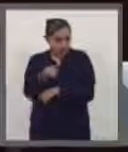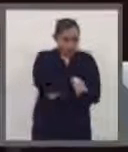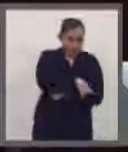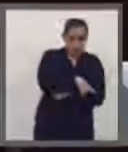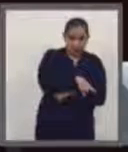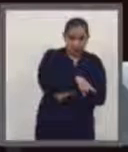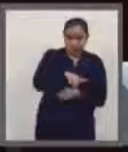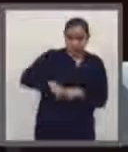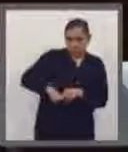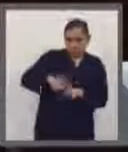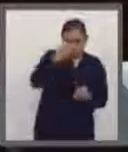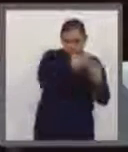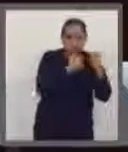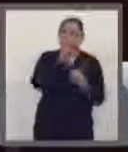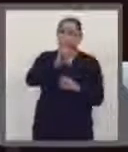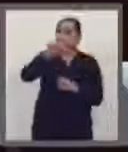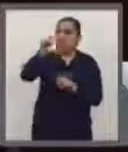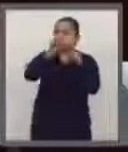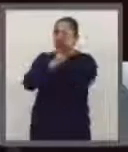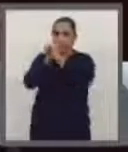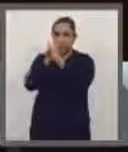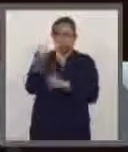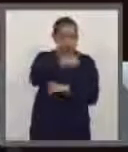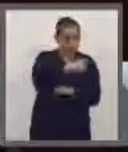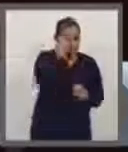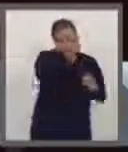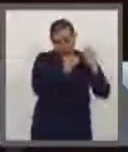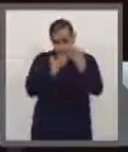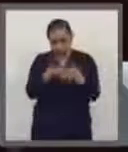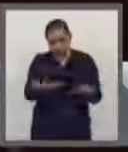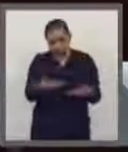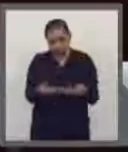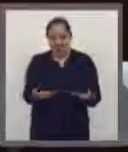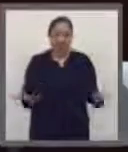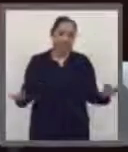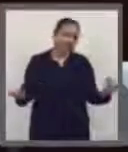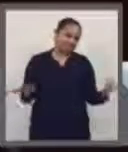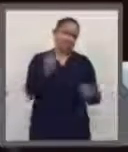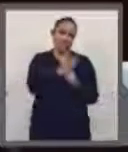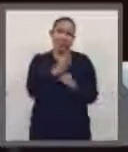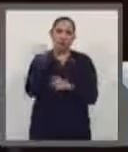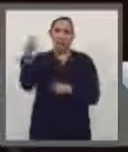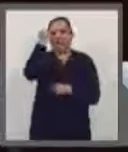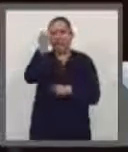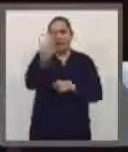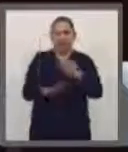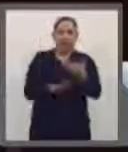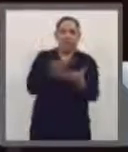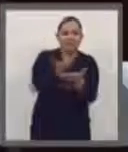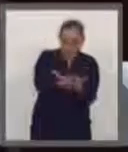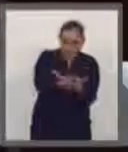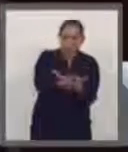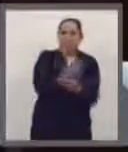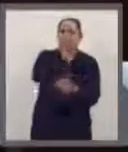organismos internacionales. Así que esta es la primera de muchas que vendrán después. Así que piensen bien qué van a hacer.